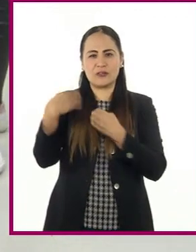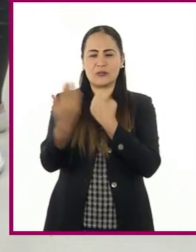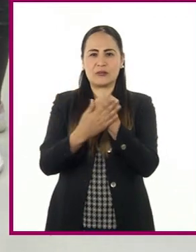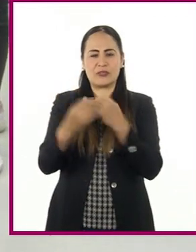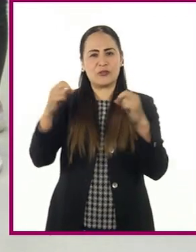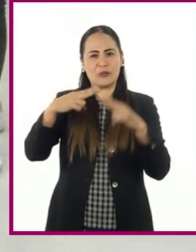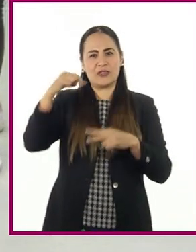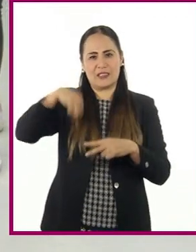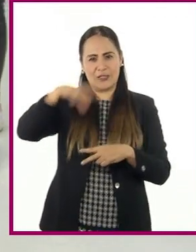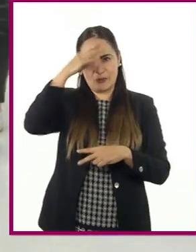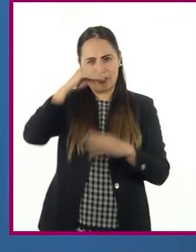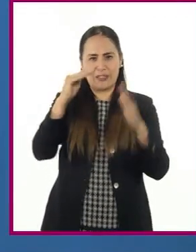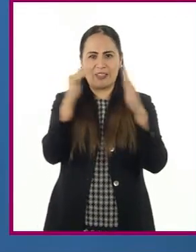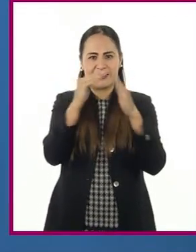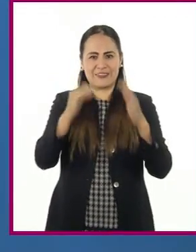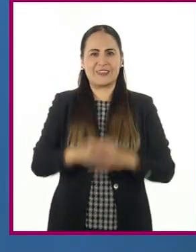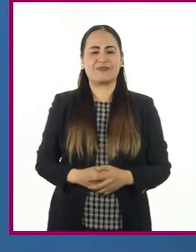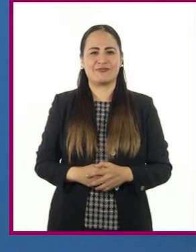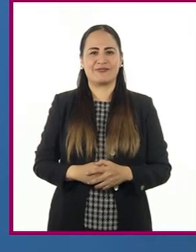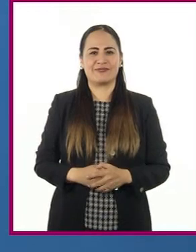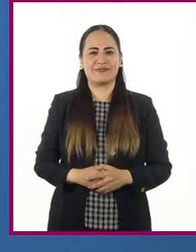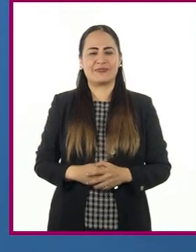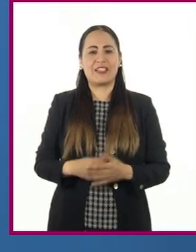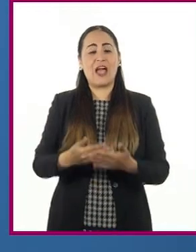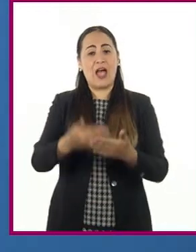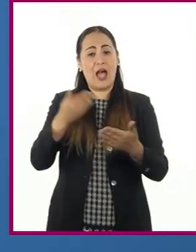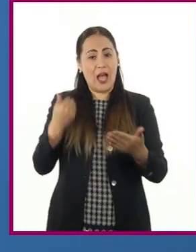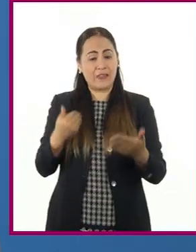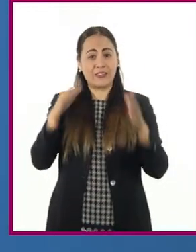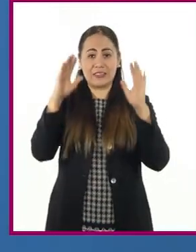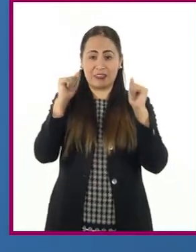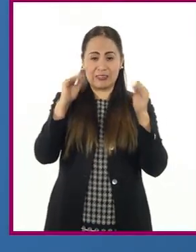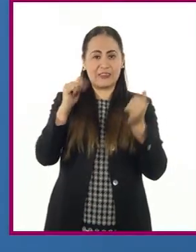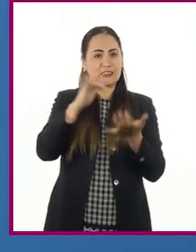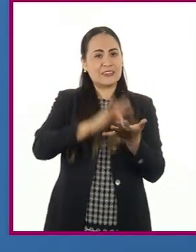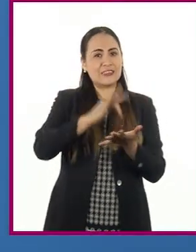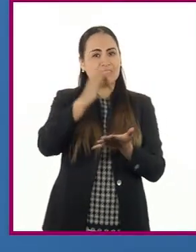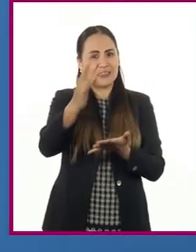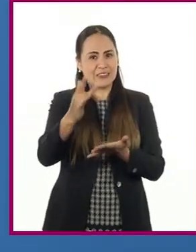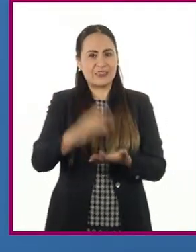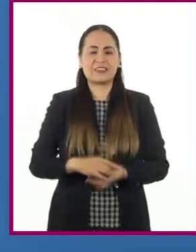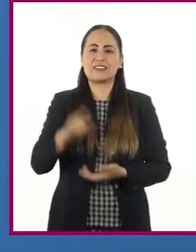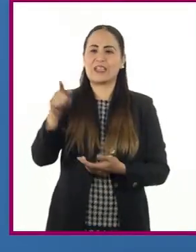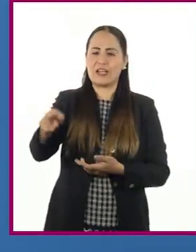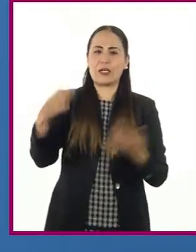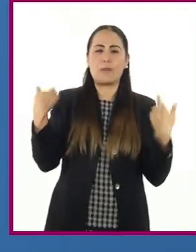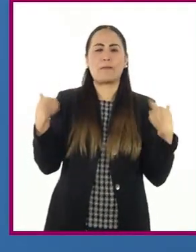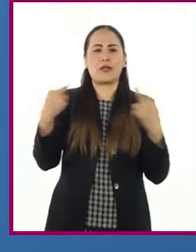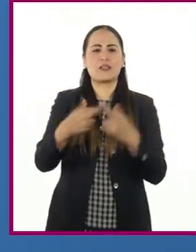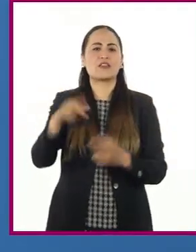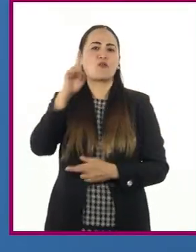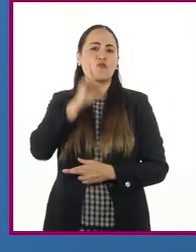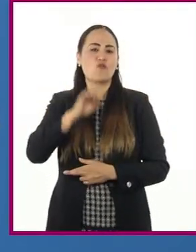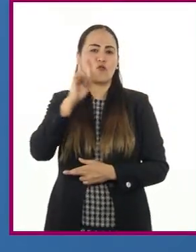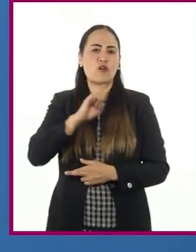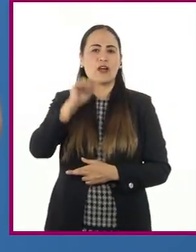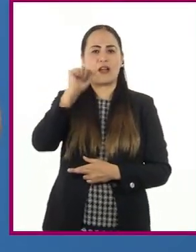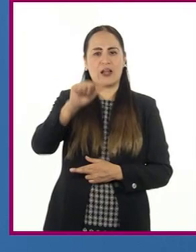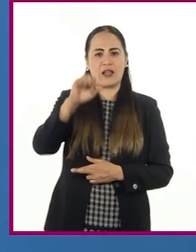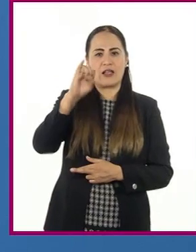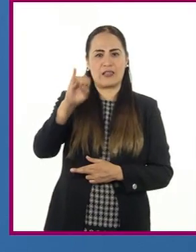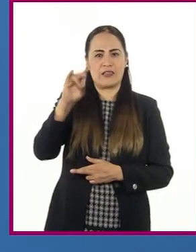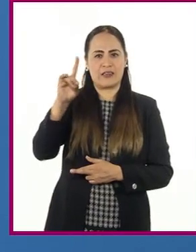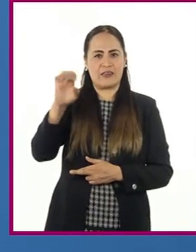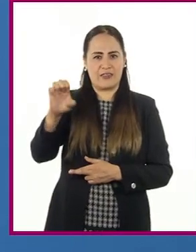en Aprende en Casa. Antes de despedirnos, queremos agradecer el apoyo que nos brindó la maestra Aide